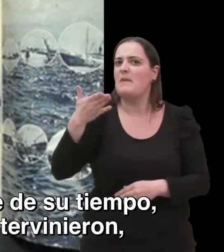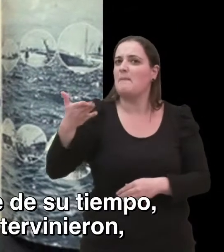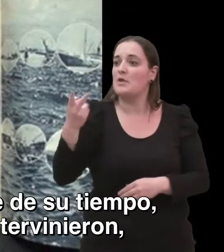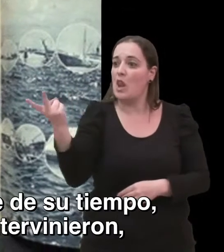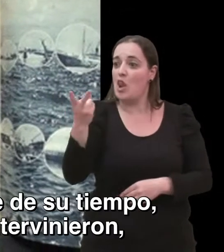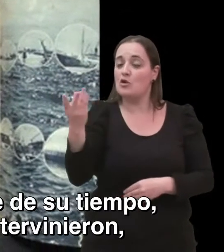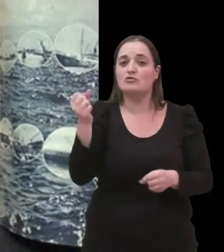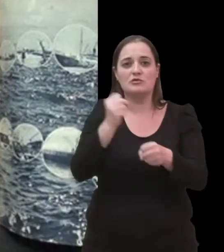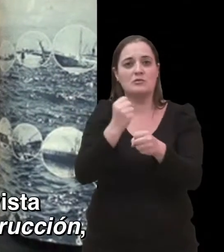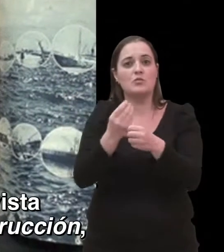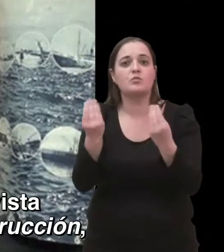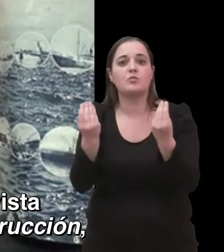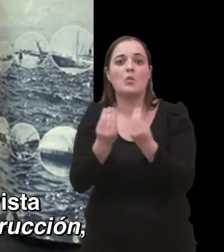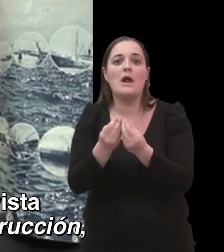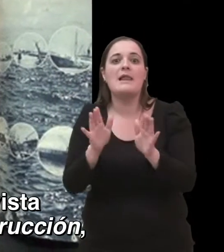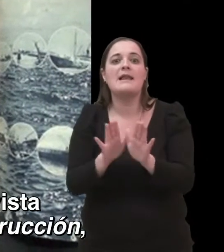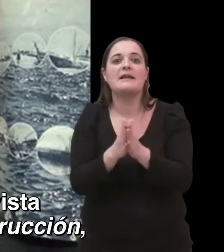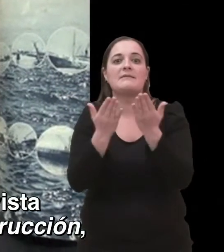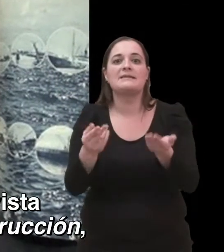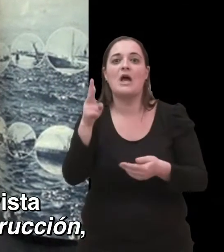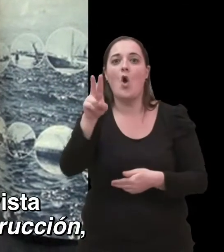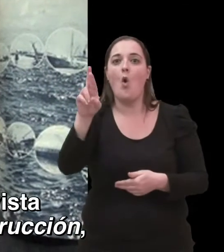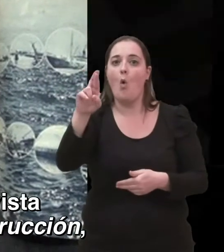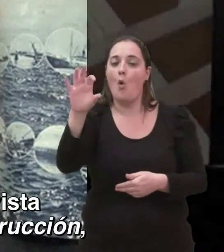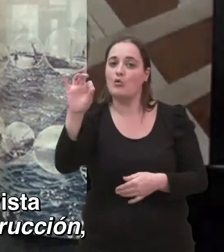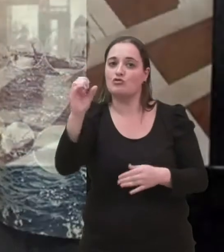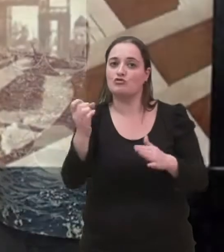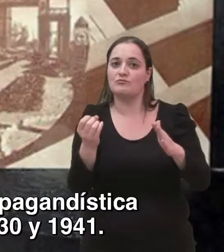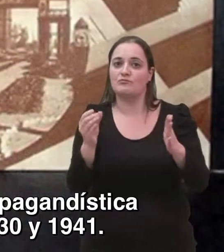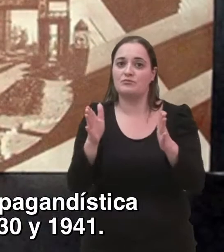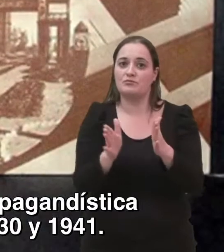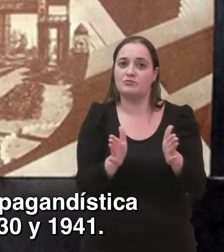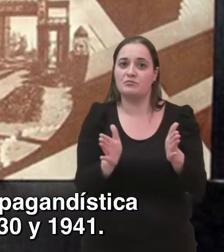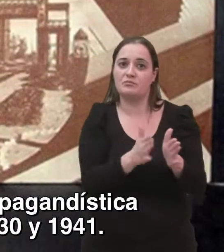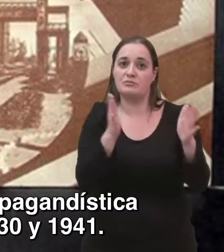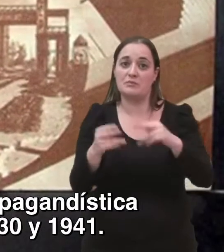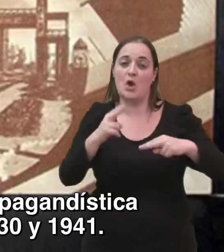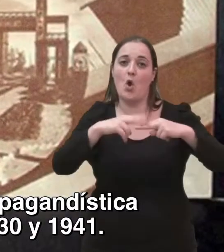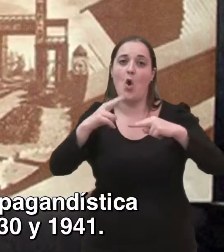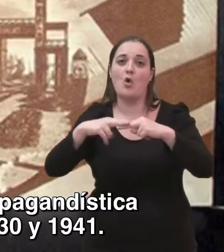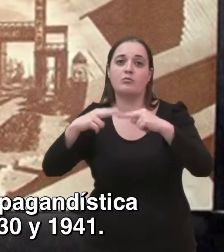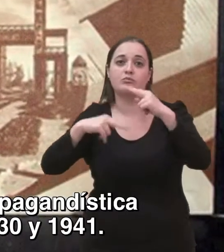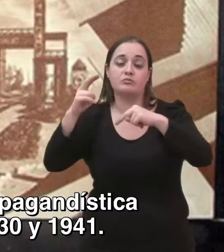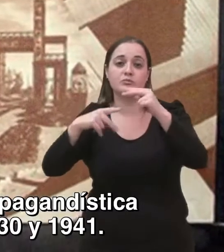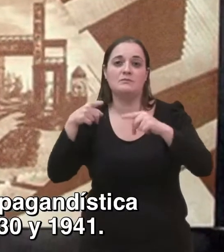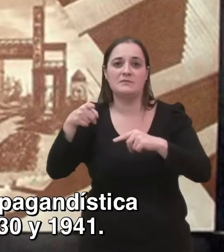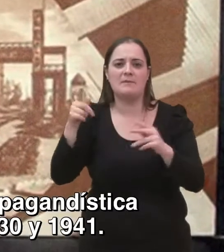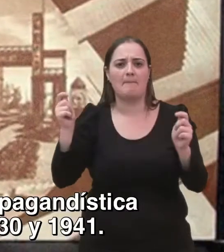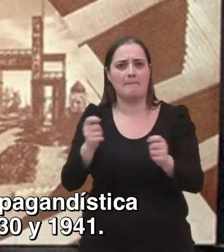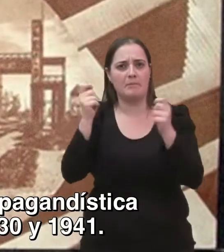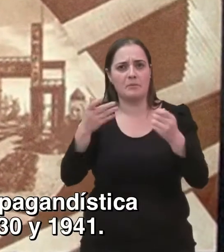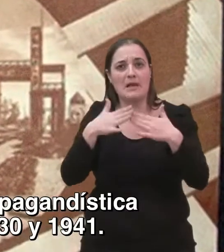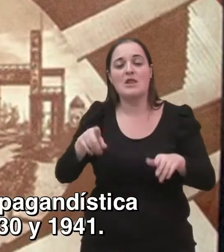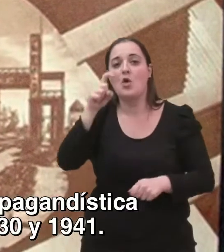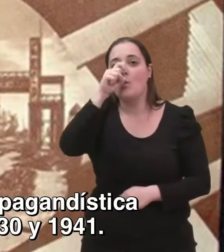que ambos intervinieron, fue la revista URSS en Construcción, una publicación propagandística impresa